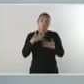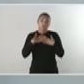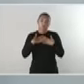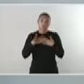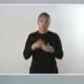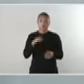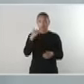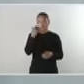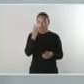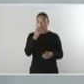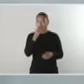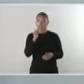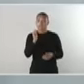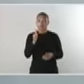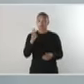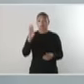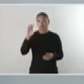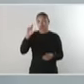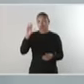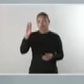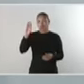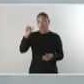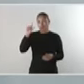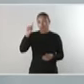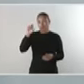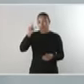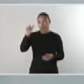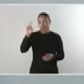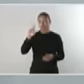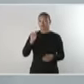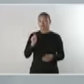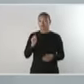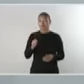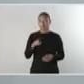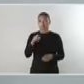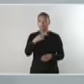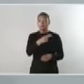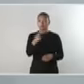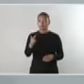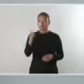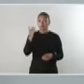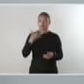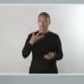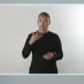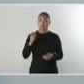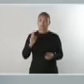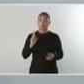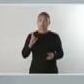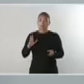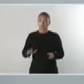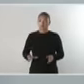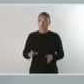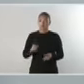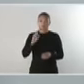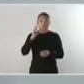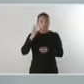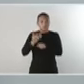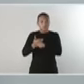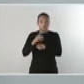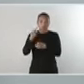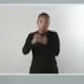sí quién es Baltasar Hinojosa ustedes son responsables de que Tamaulipas haya tantos secuestros